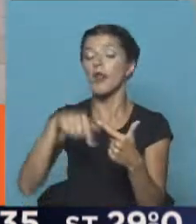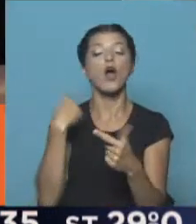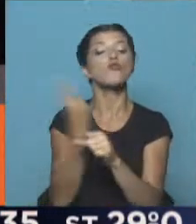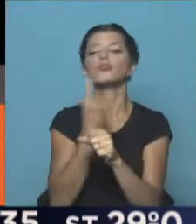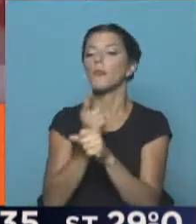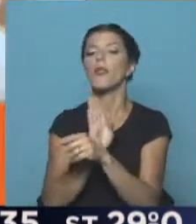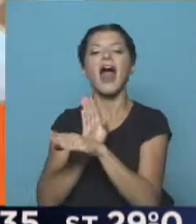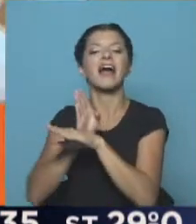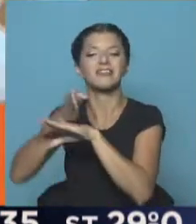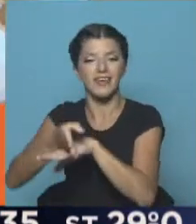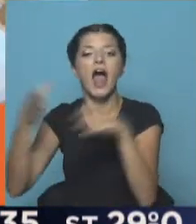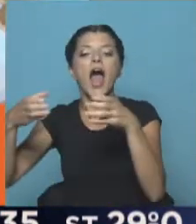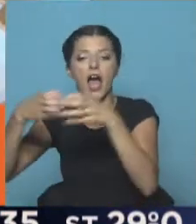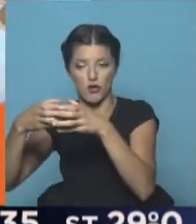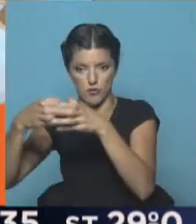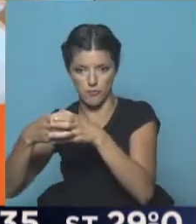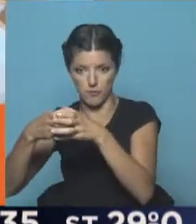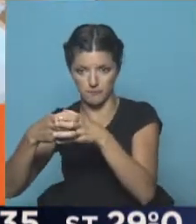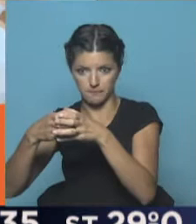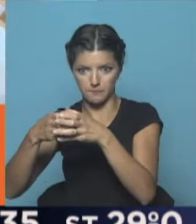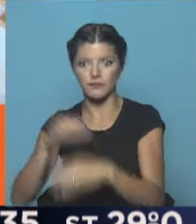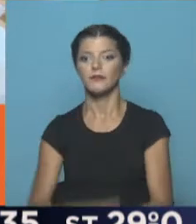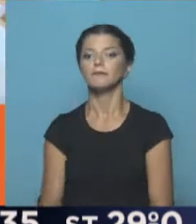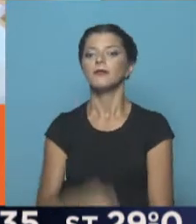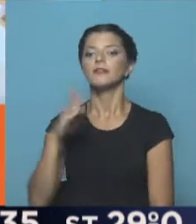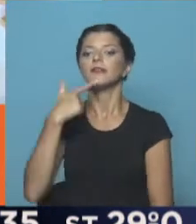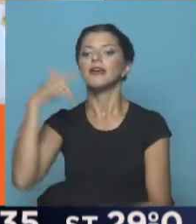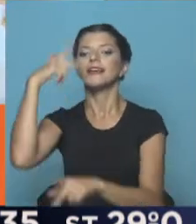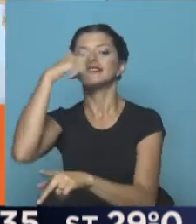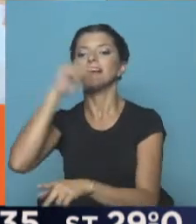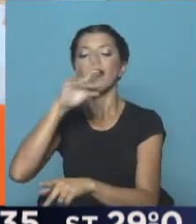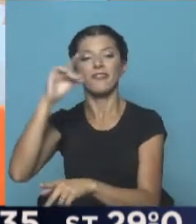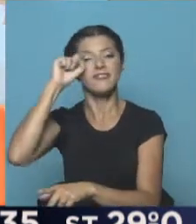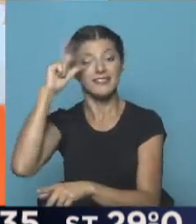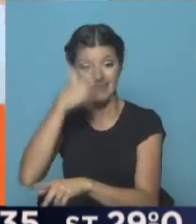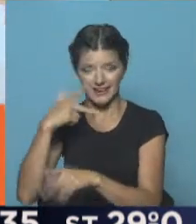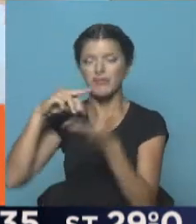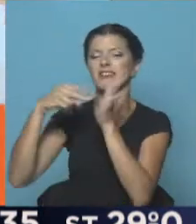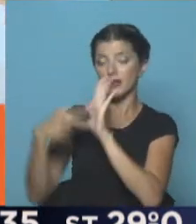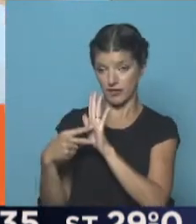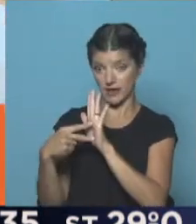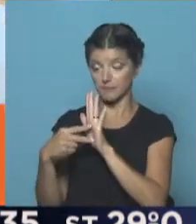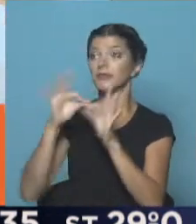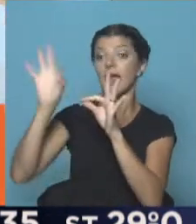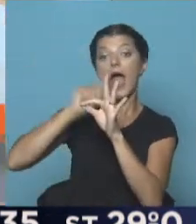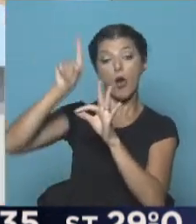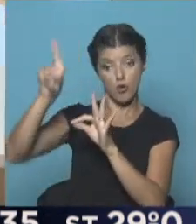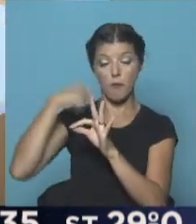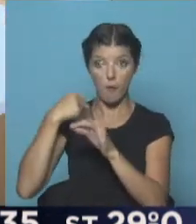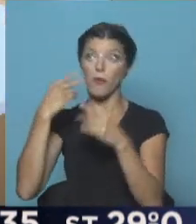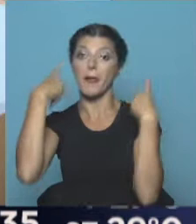acceso al grupo jane en la europa sin fronteras interiores en la que es posible viajar sin